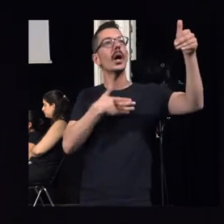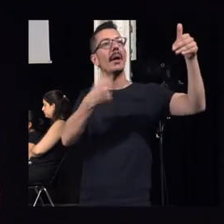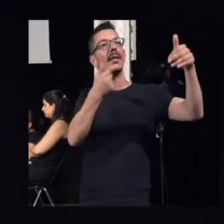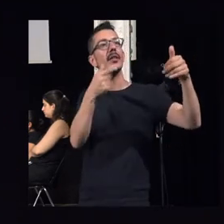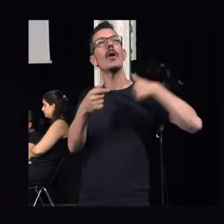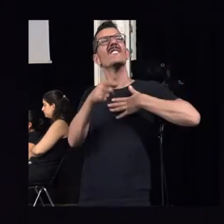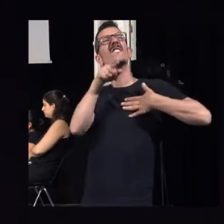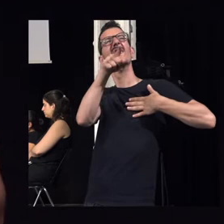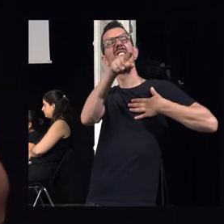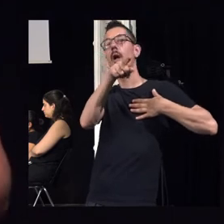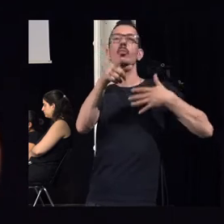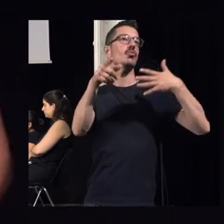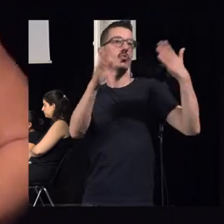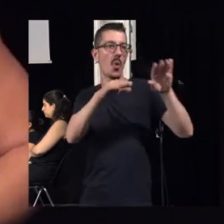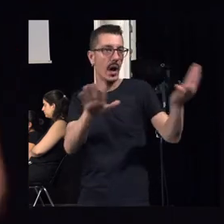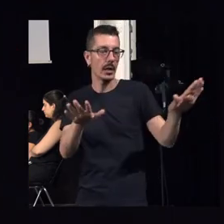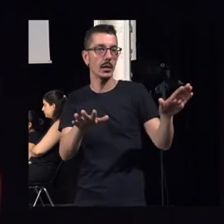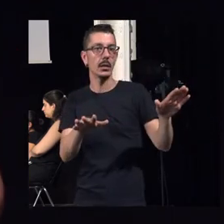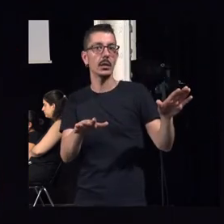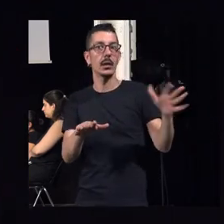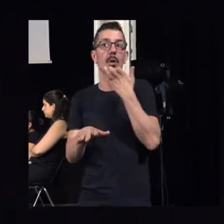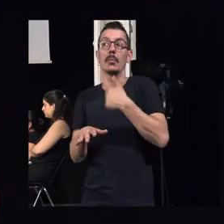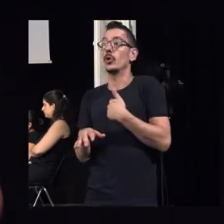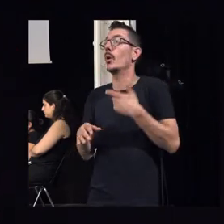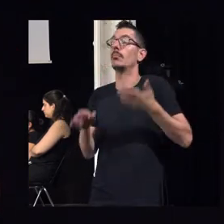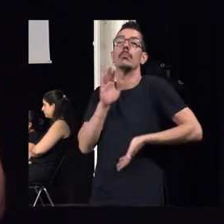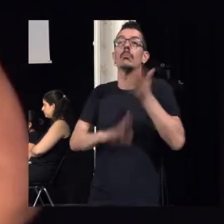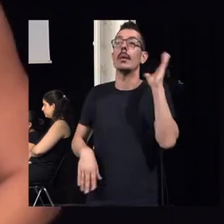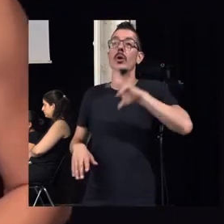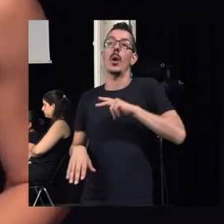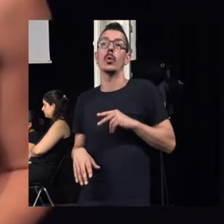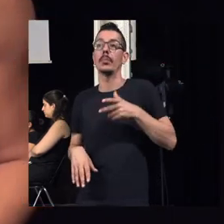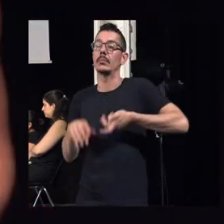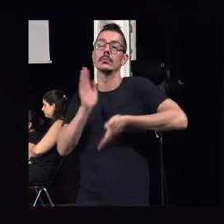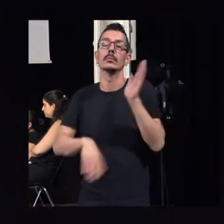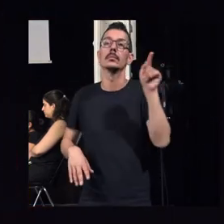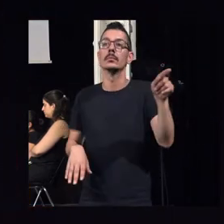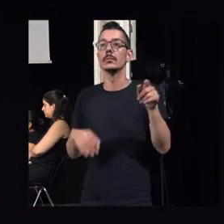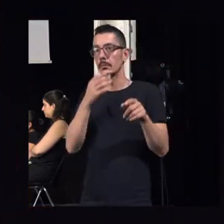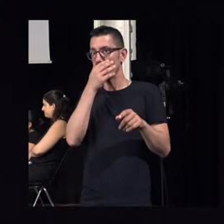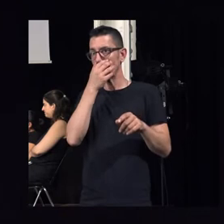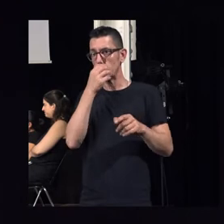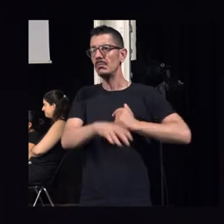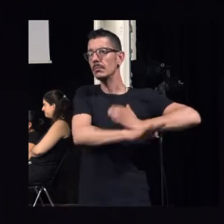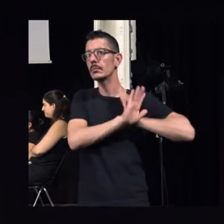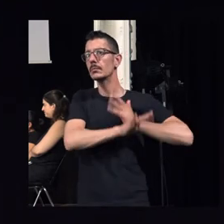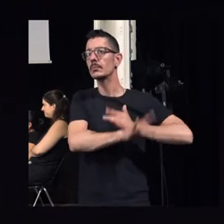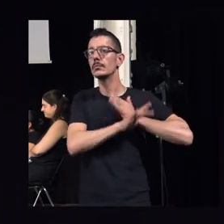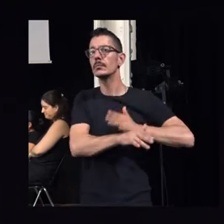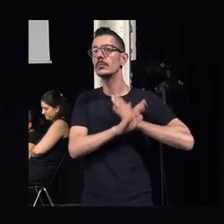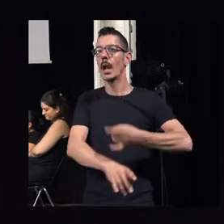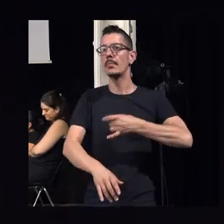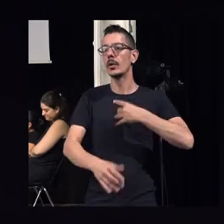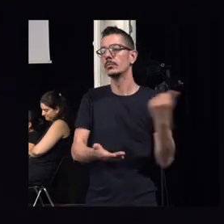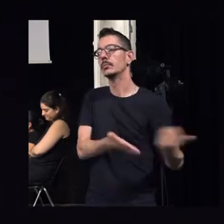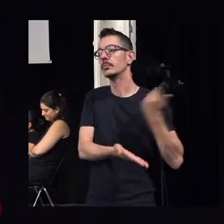yo voy a Europa, voy a putear, le voy a sacar pasta a los blancos a base de polvos. Y le voy a mandar dinero